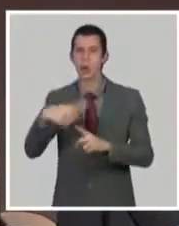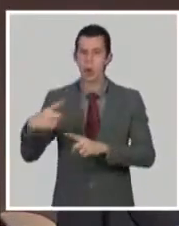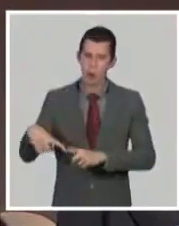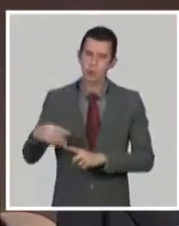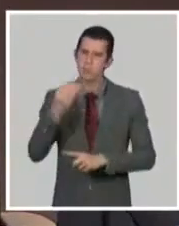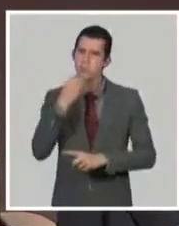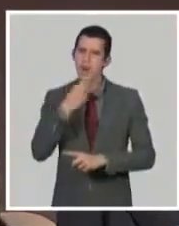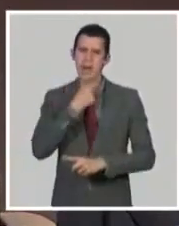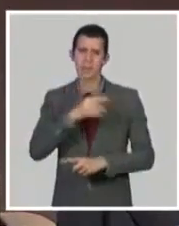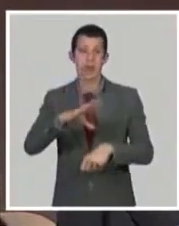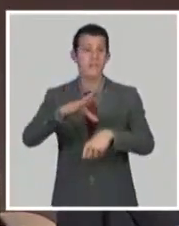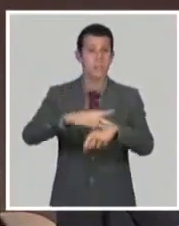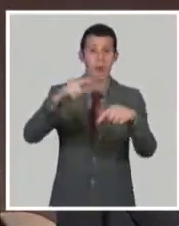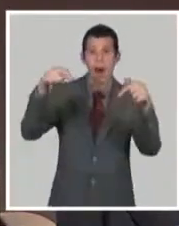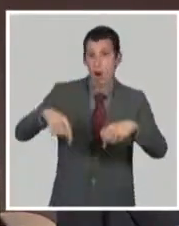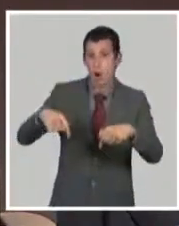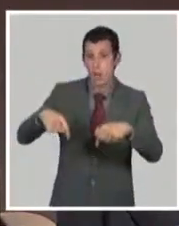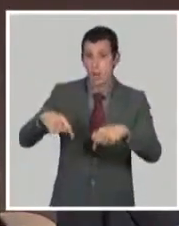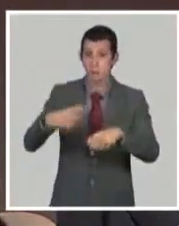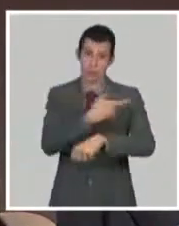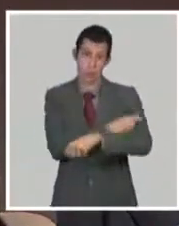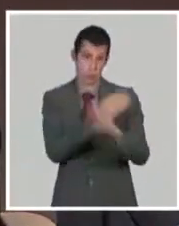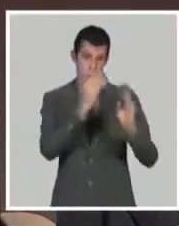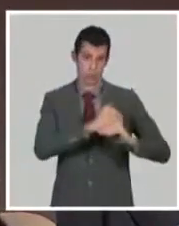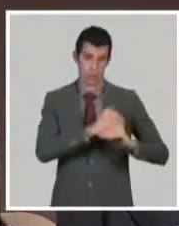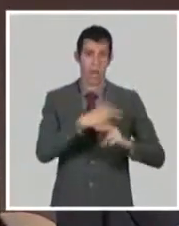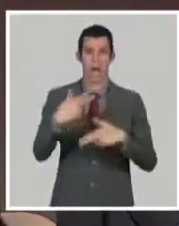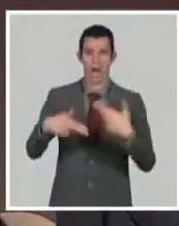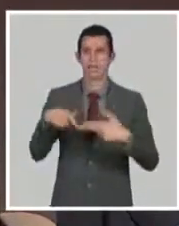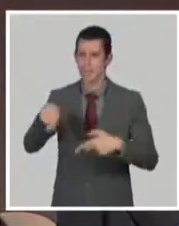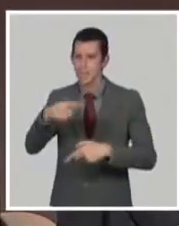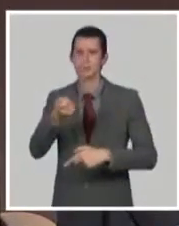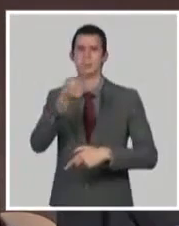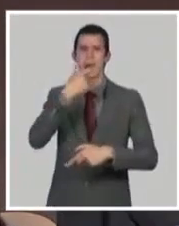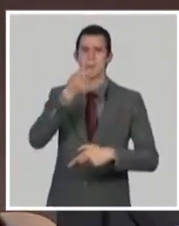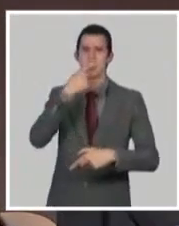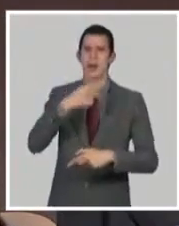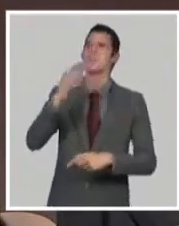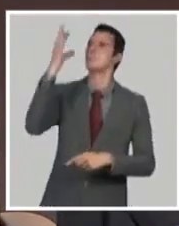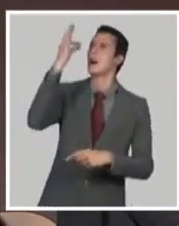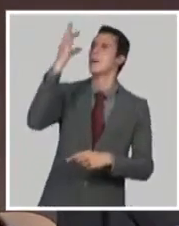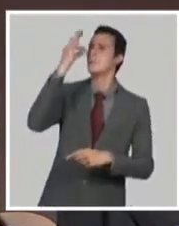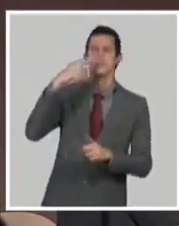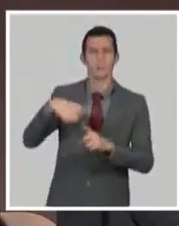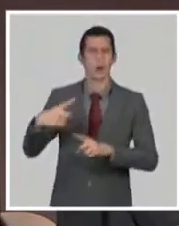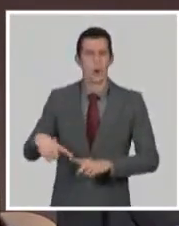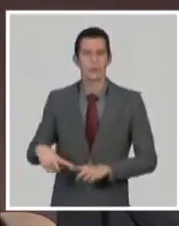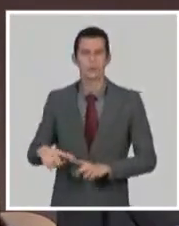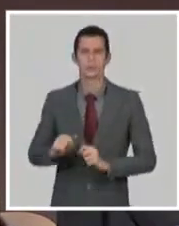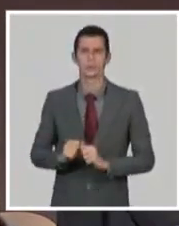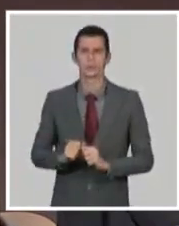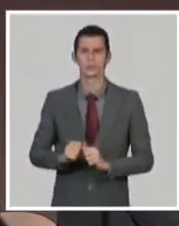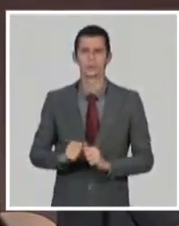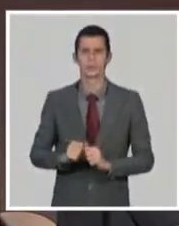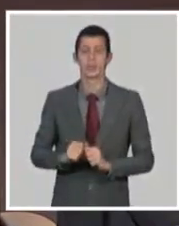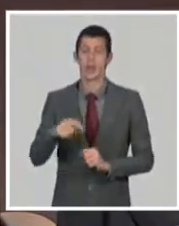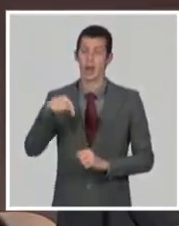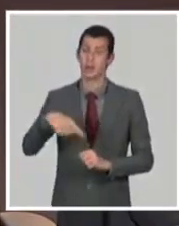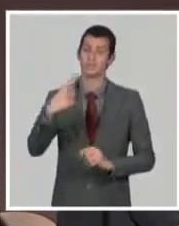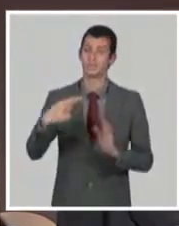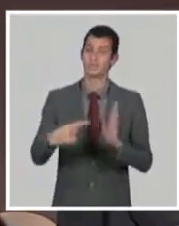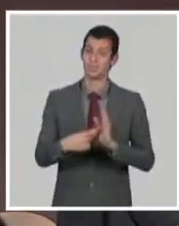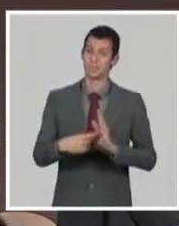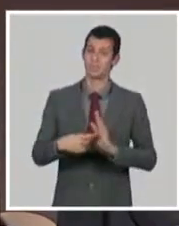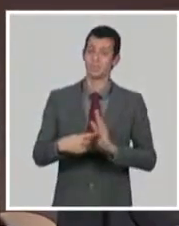fabricarlo, pero los medicamentos del protocolo COVID tienen una prioridad. Sabemos que estos medicamentos salvan vidas, hacen que los